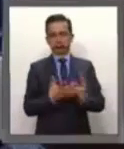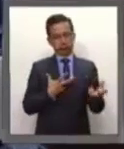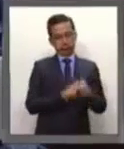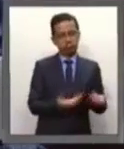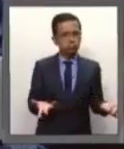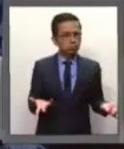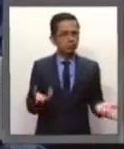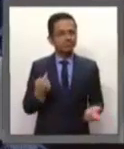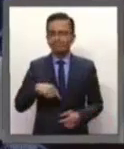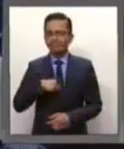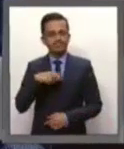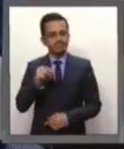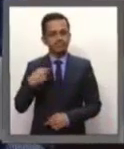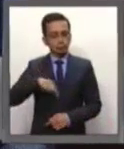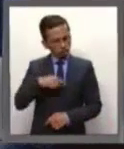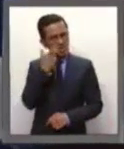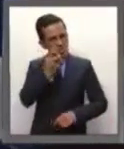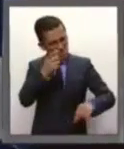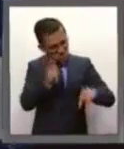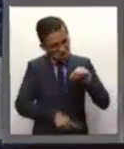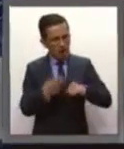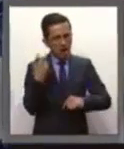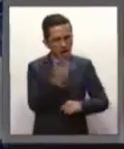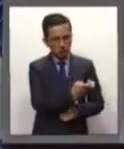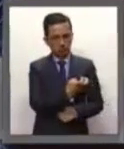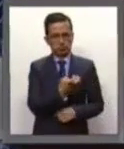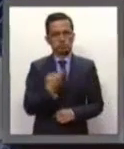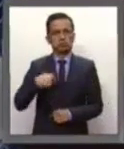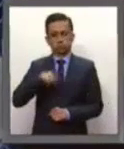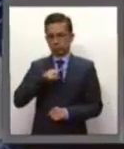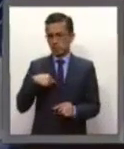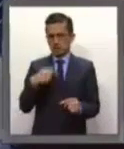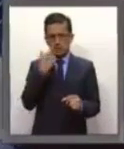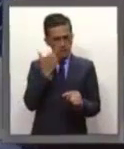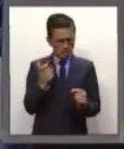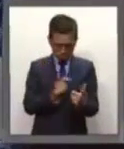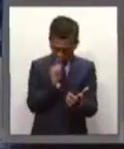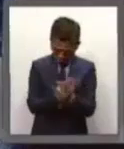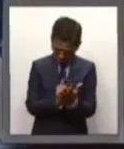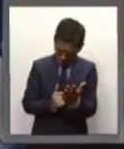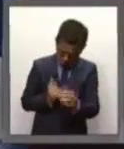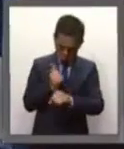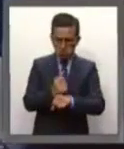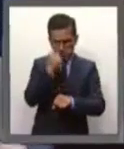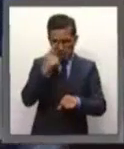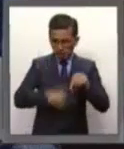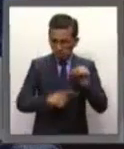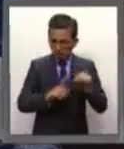que realmente funcionen. Y hoy, tristemente, vemos que esta